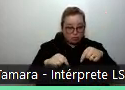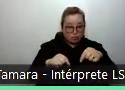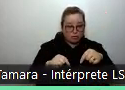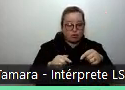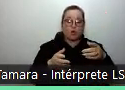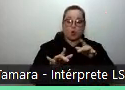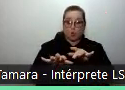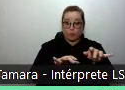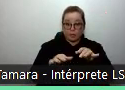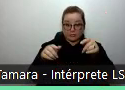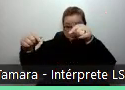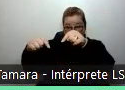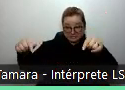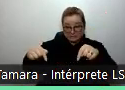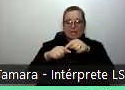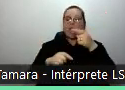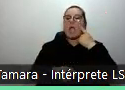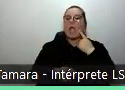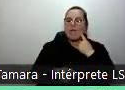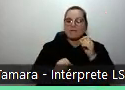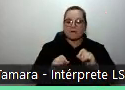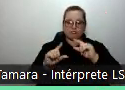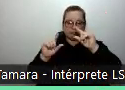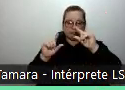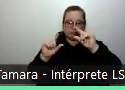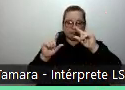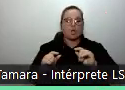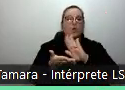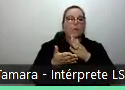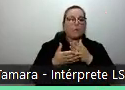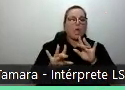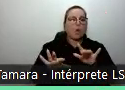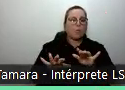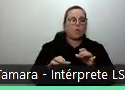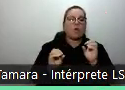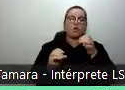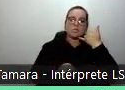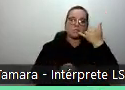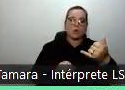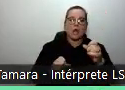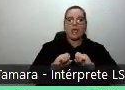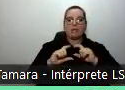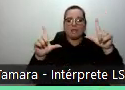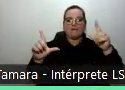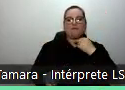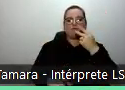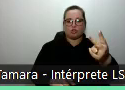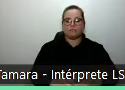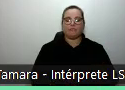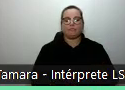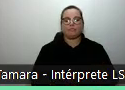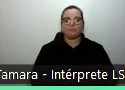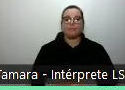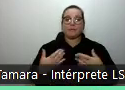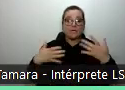pantalla revisar y ajustar eh el audio de tu equipo y si estás desde celular activar el altavoz si ya